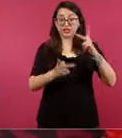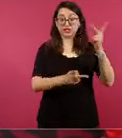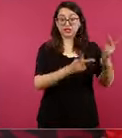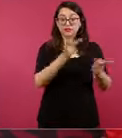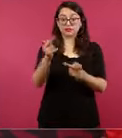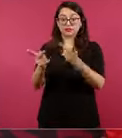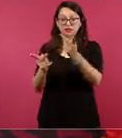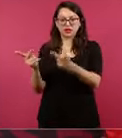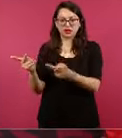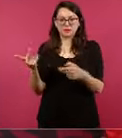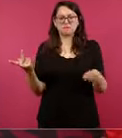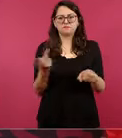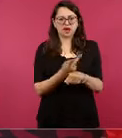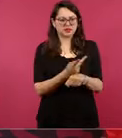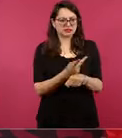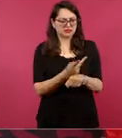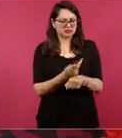tengo 56